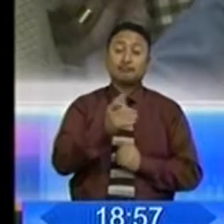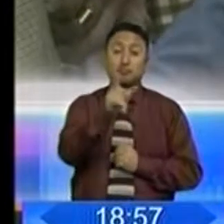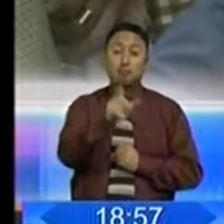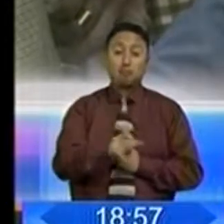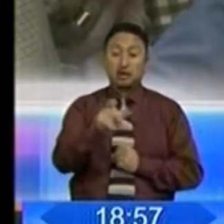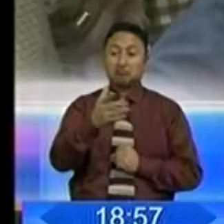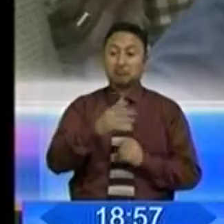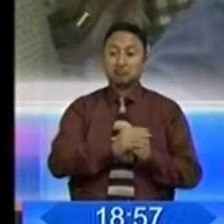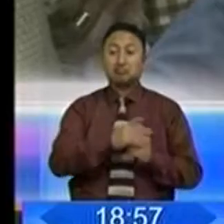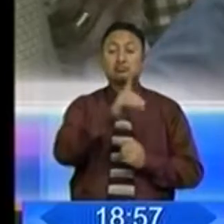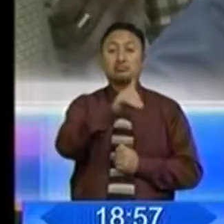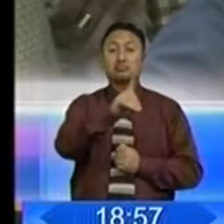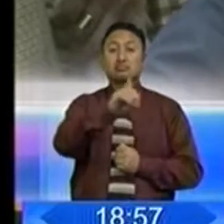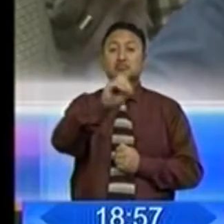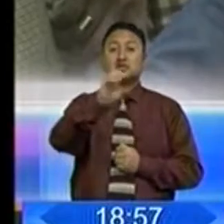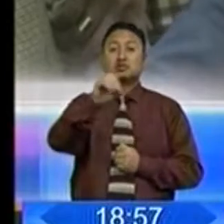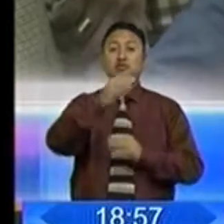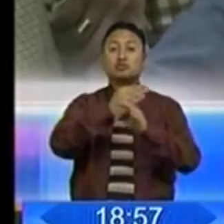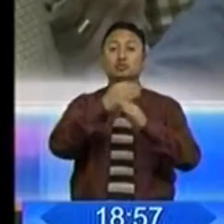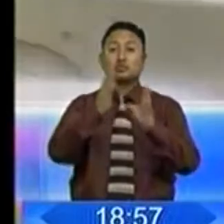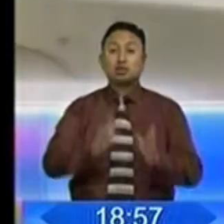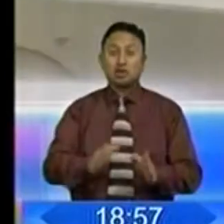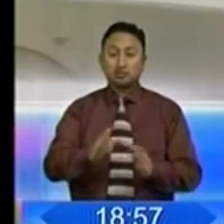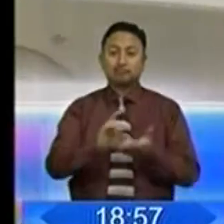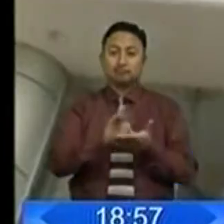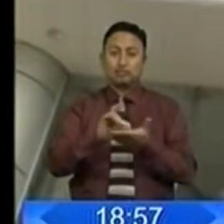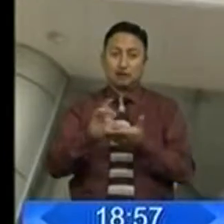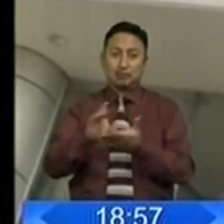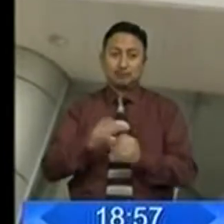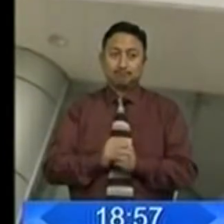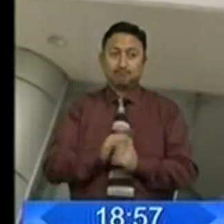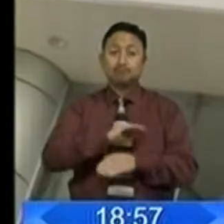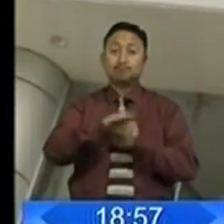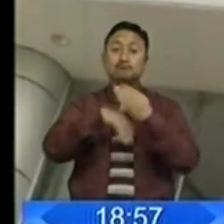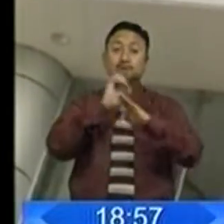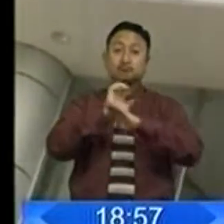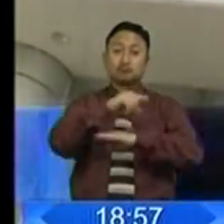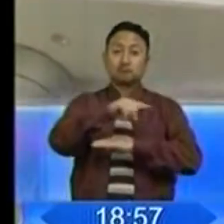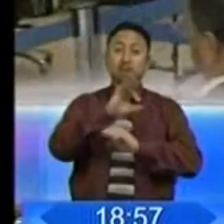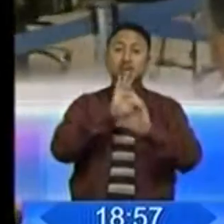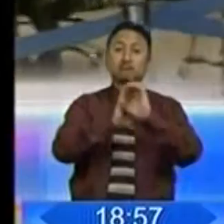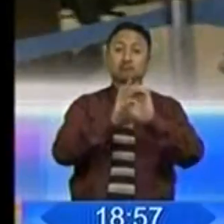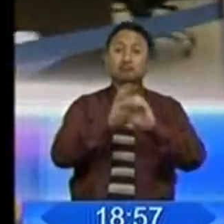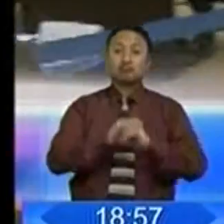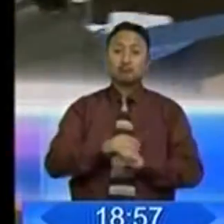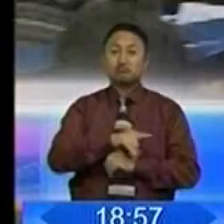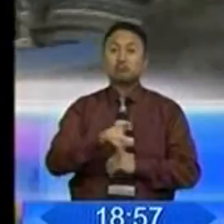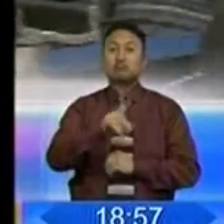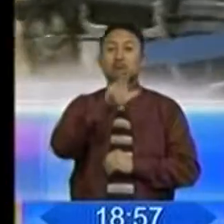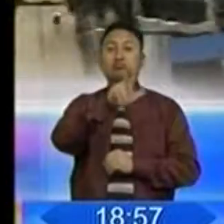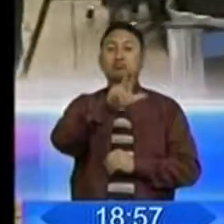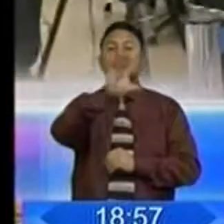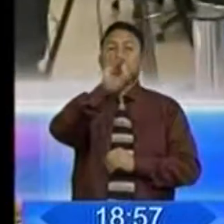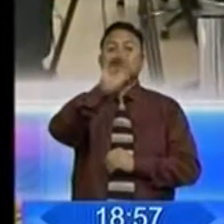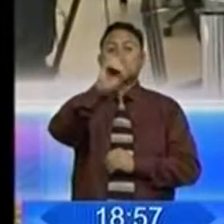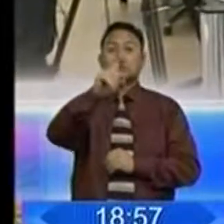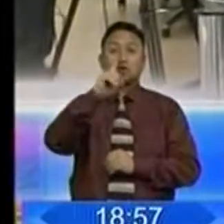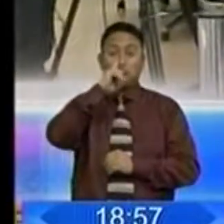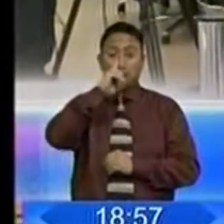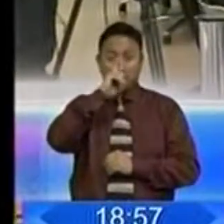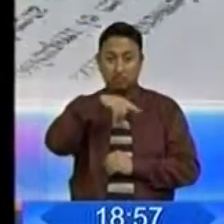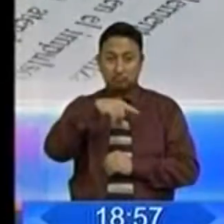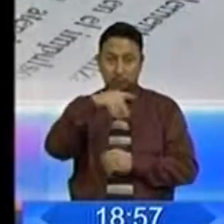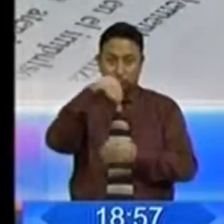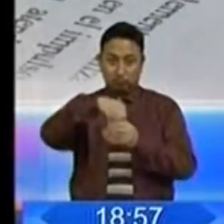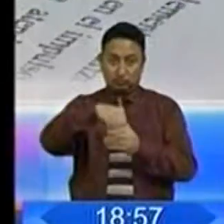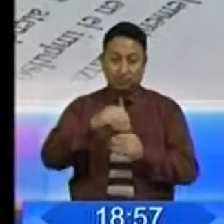de alrededor de 100 funcionarios. A escala nacional, el Consejo de Participación funciona con 380 empleados.